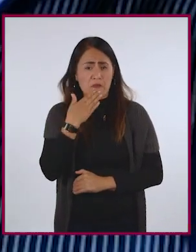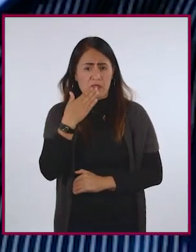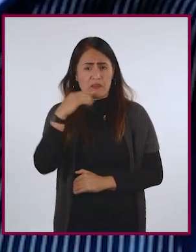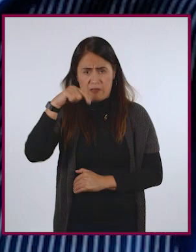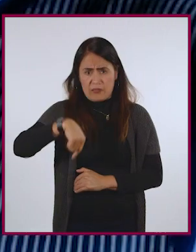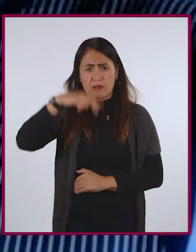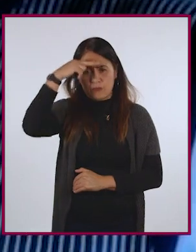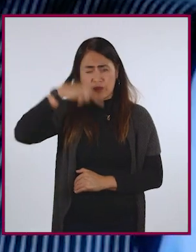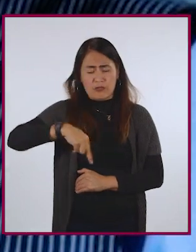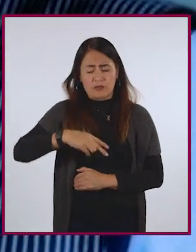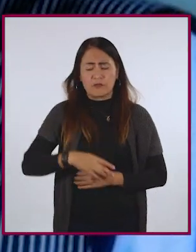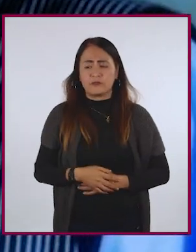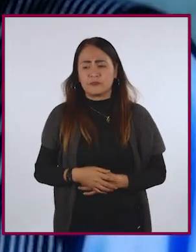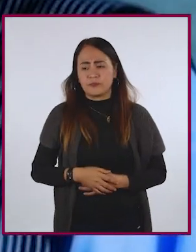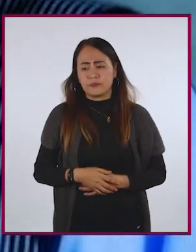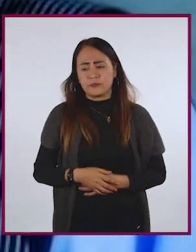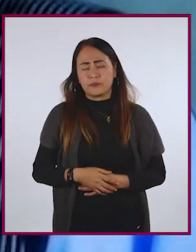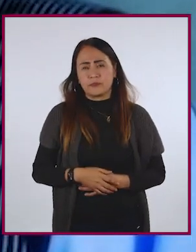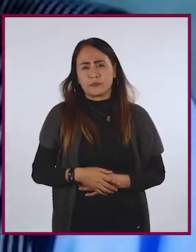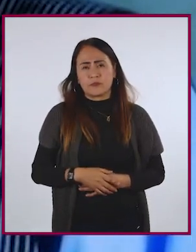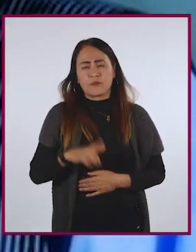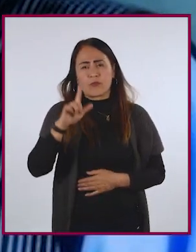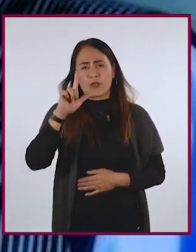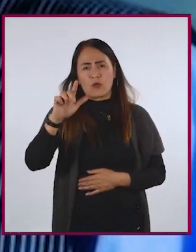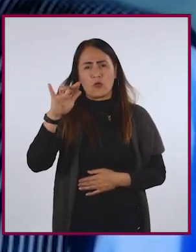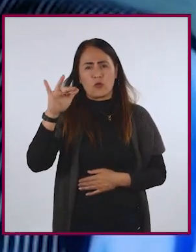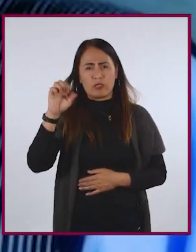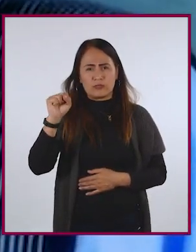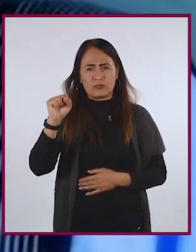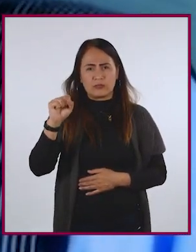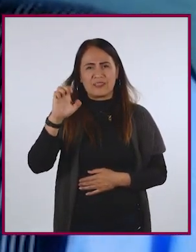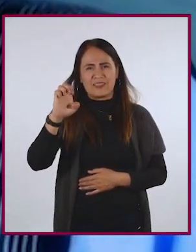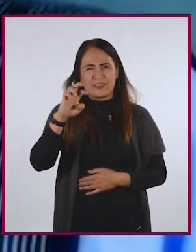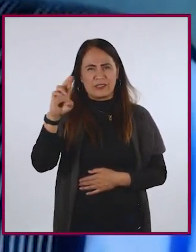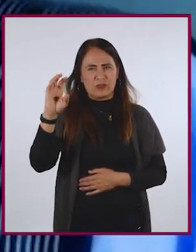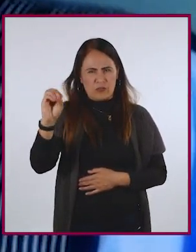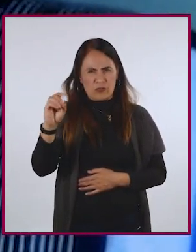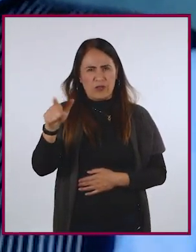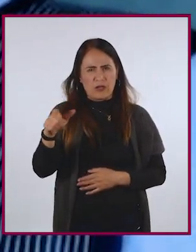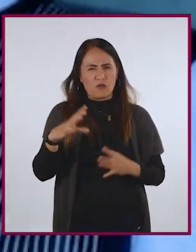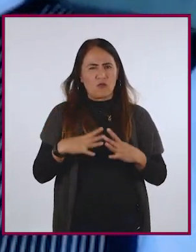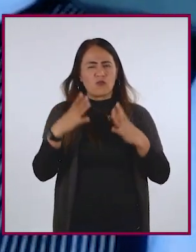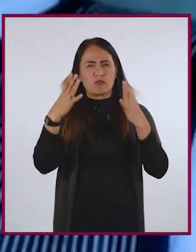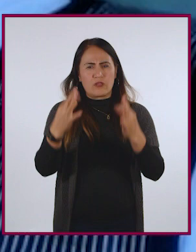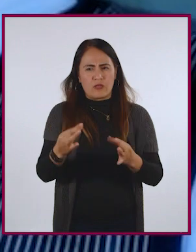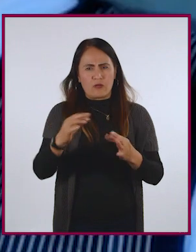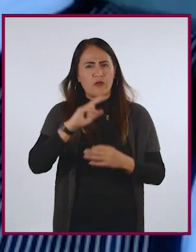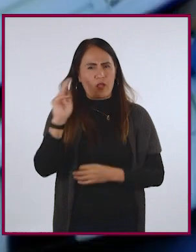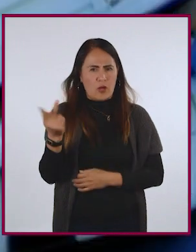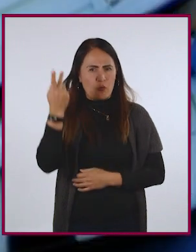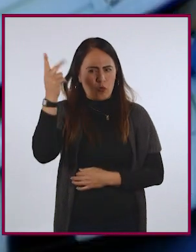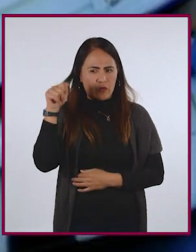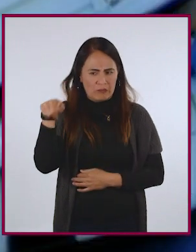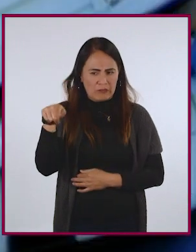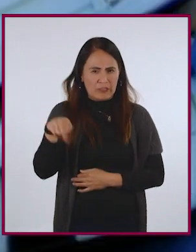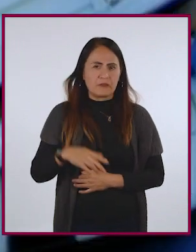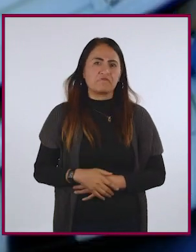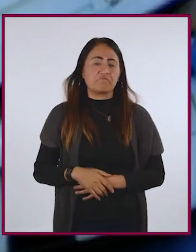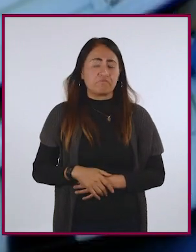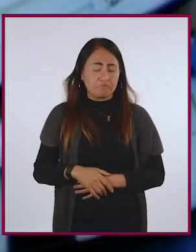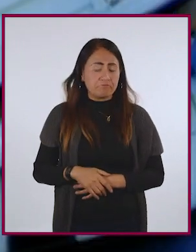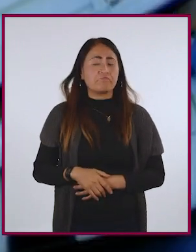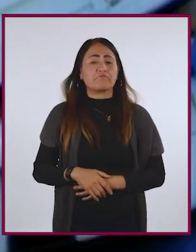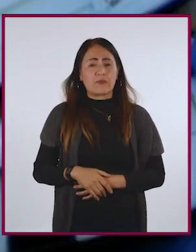y política de México. Luis Enrique Erro fue el fundador del Instituto Politécnico